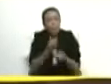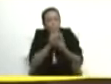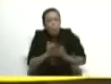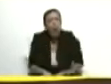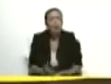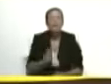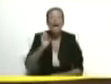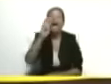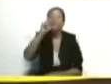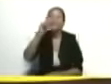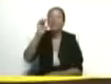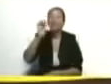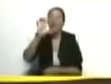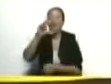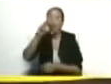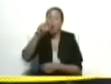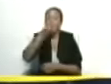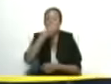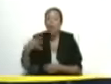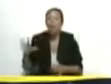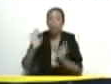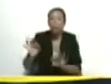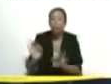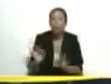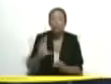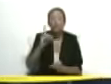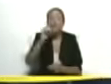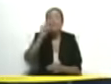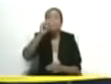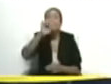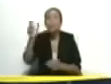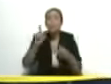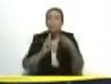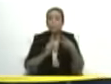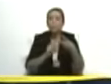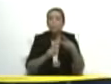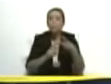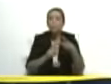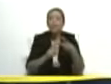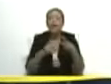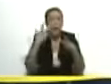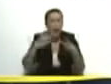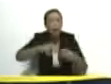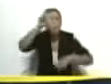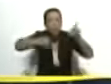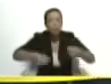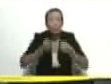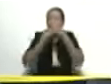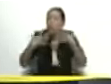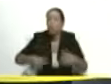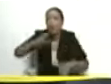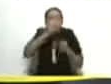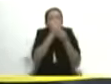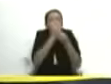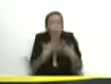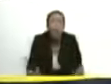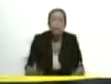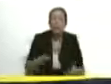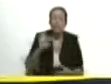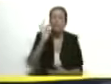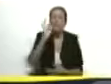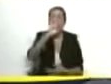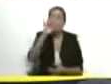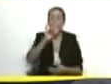Andrés Eloy Blanco, Domingo Alberto Rangel, claro que hubo gente maravillosa, Fabricio